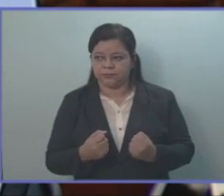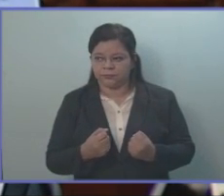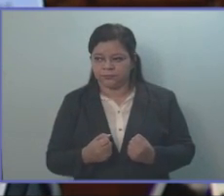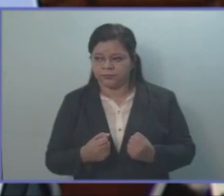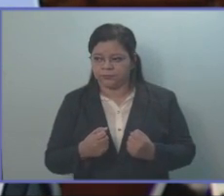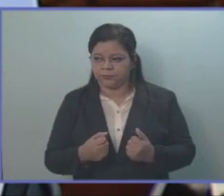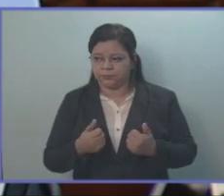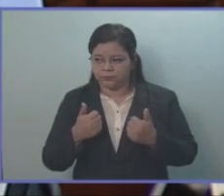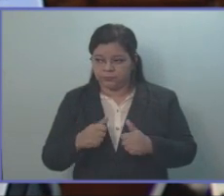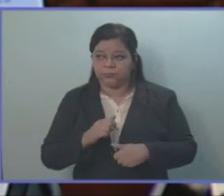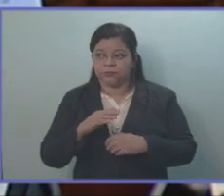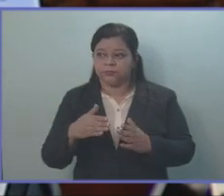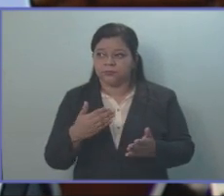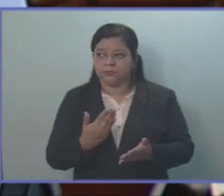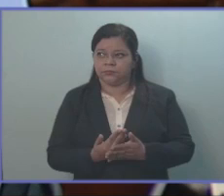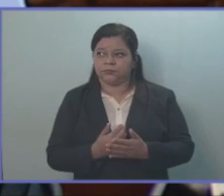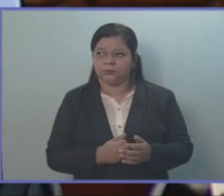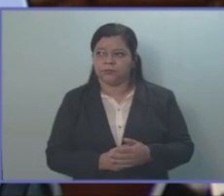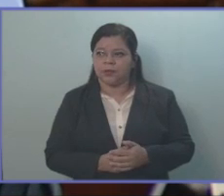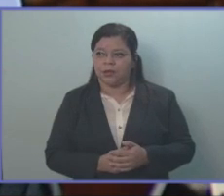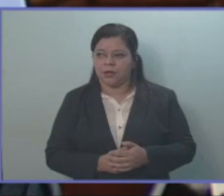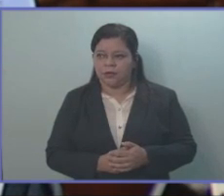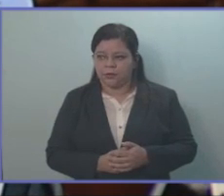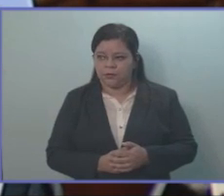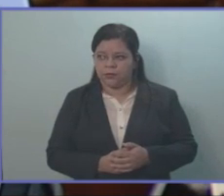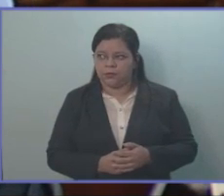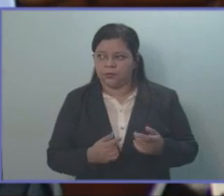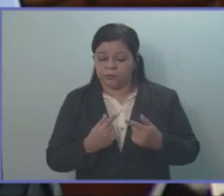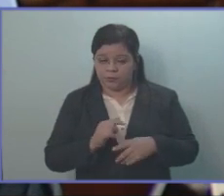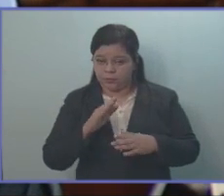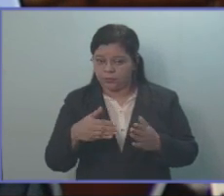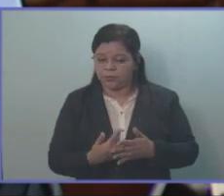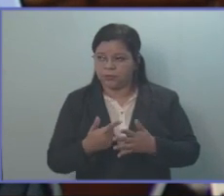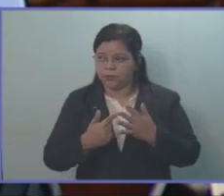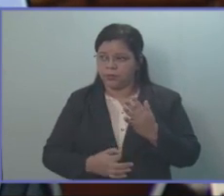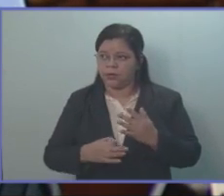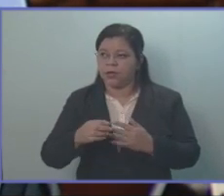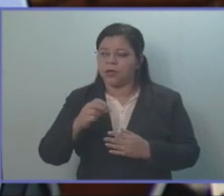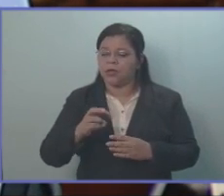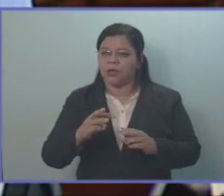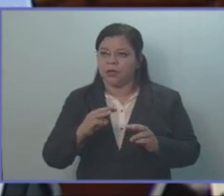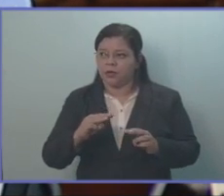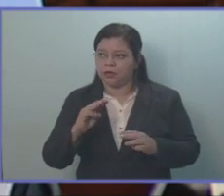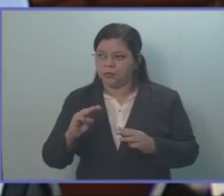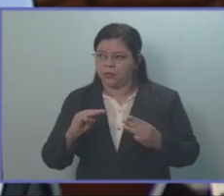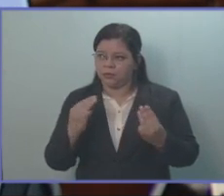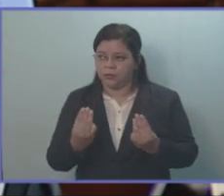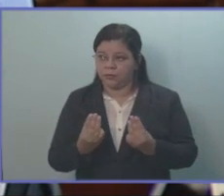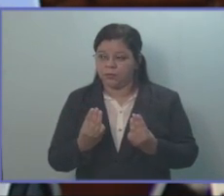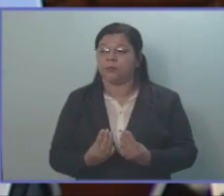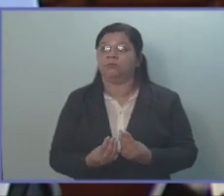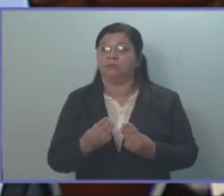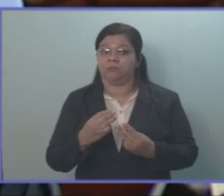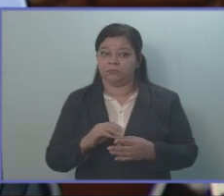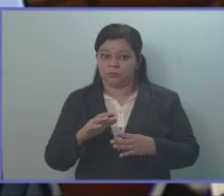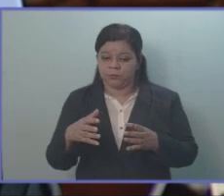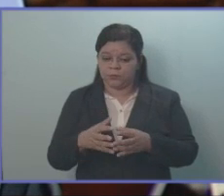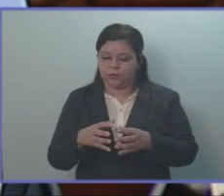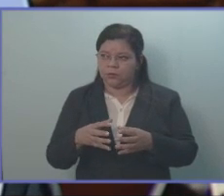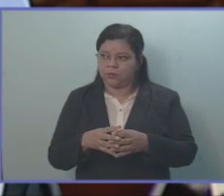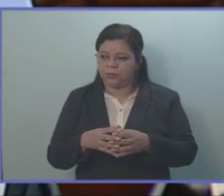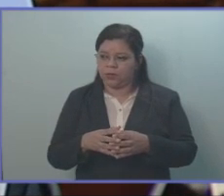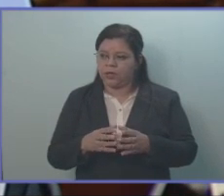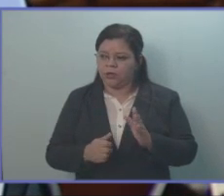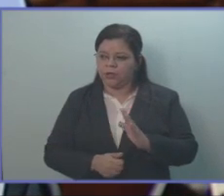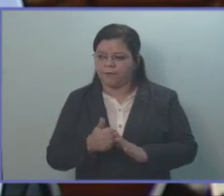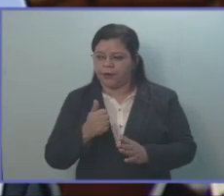Ley Especial contra Actos de Terrorismo, Ley de Proscripción de Maras, pandillas, agrupaciones,